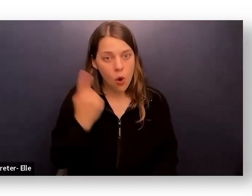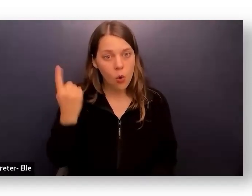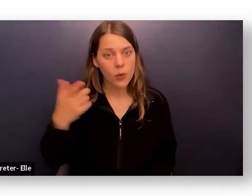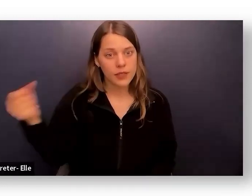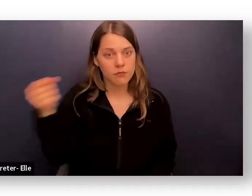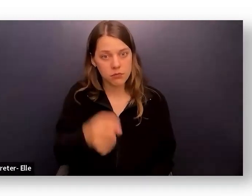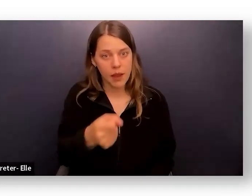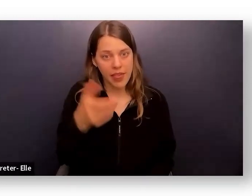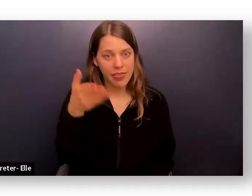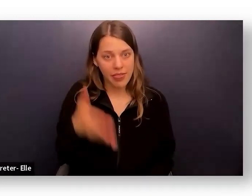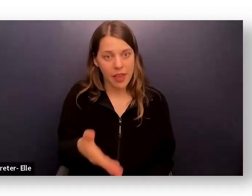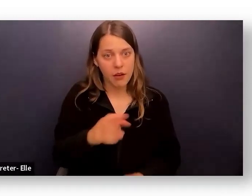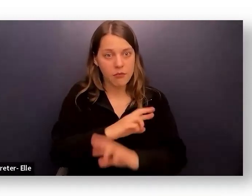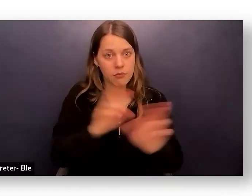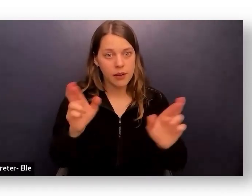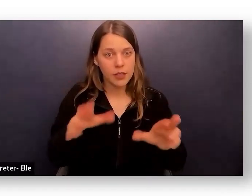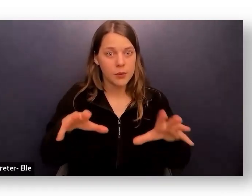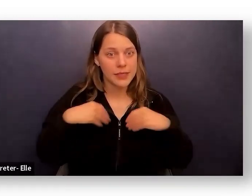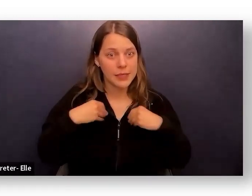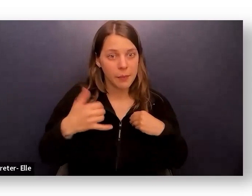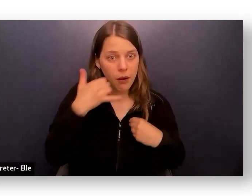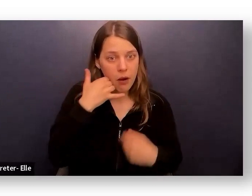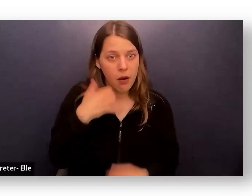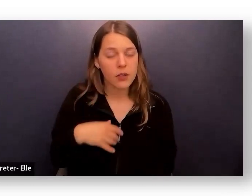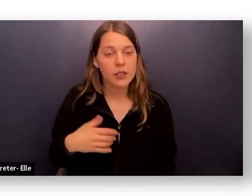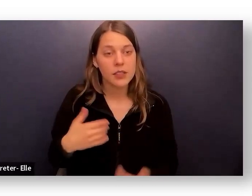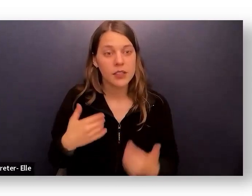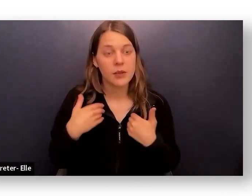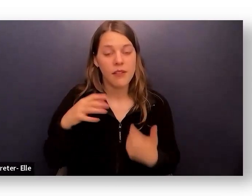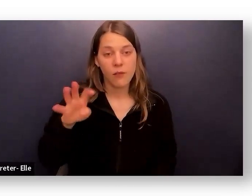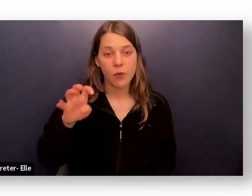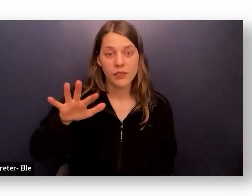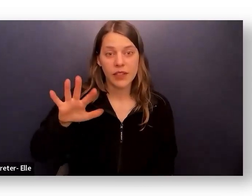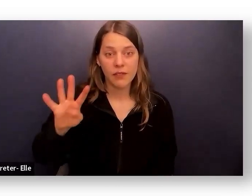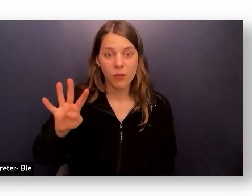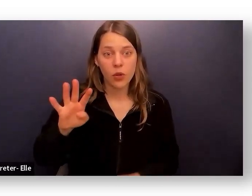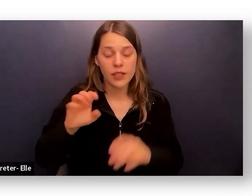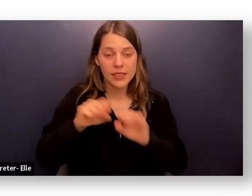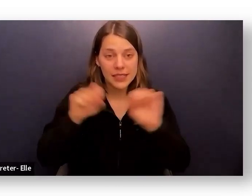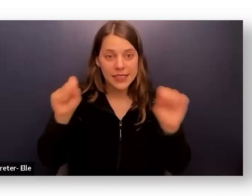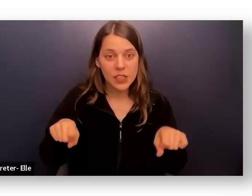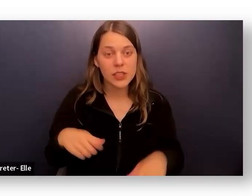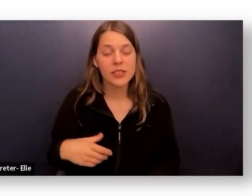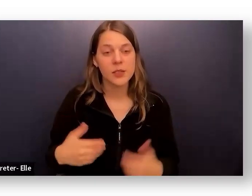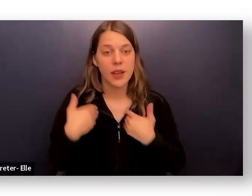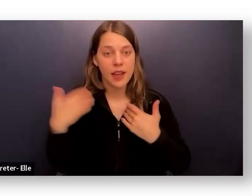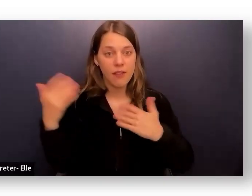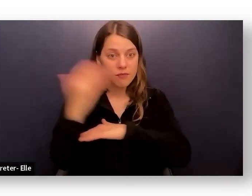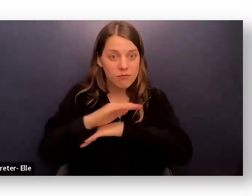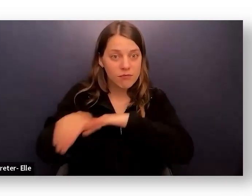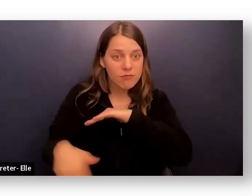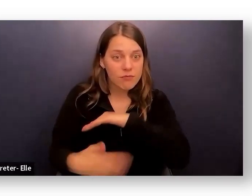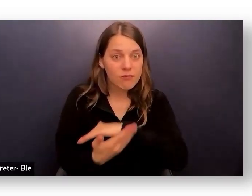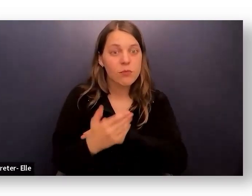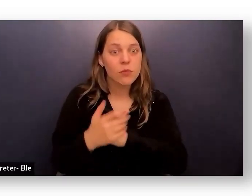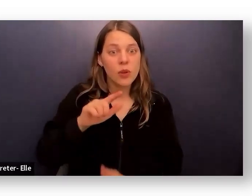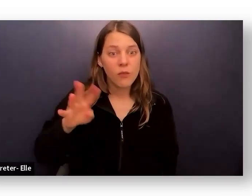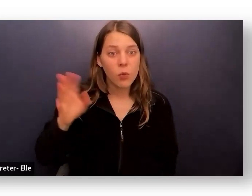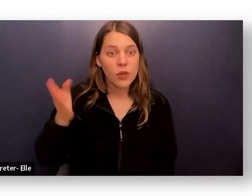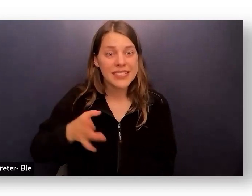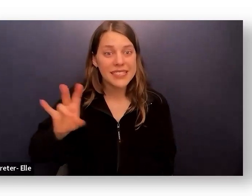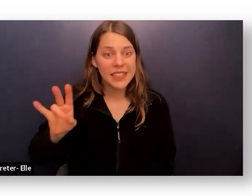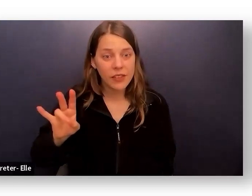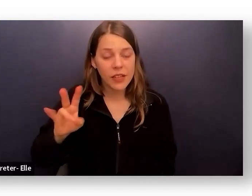aceptar esa llamada. Entonces tenemos 454 estaciones meteorológicas con monitoreo de